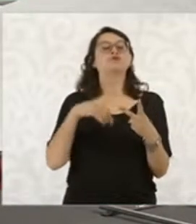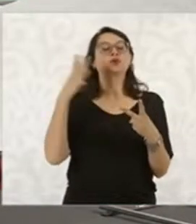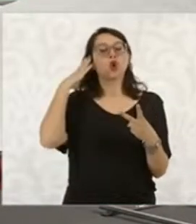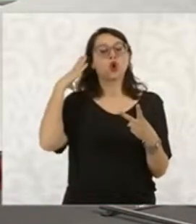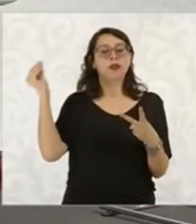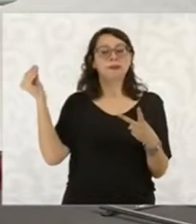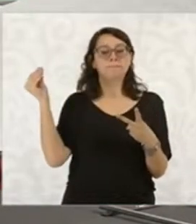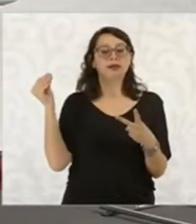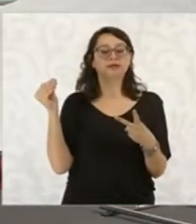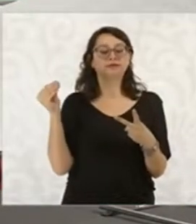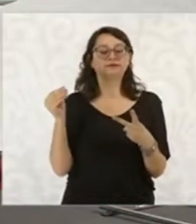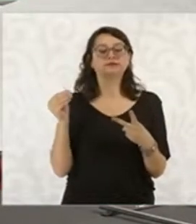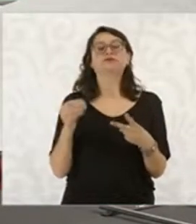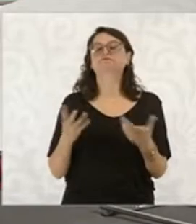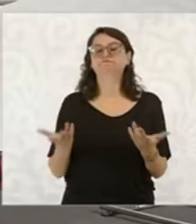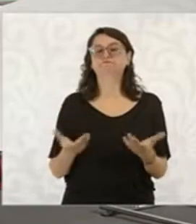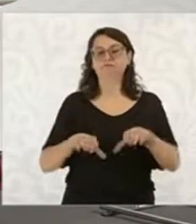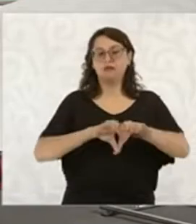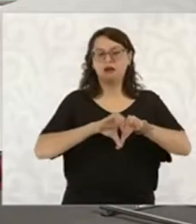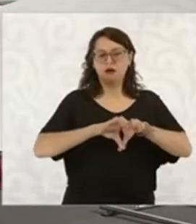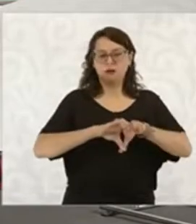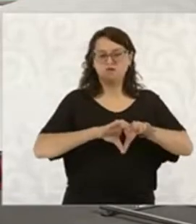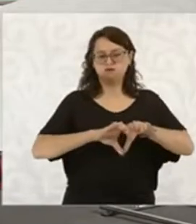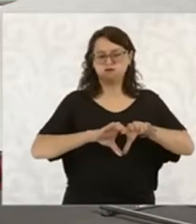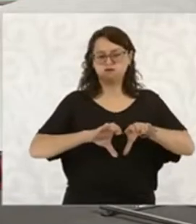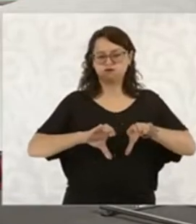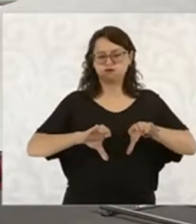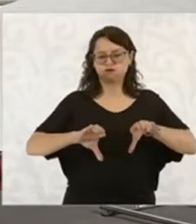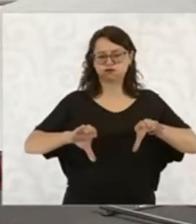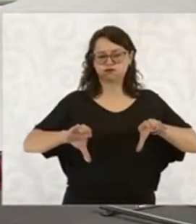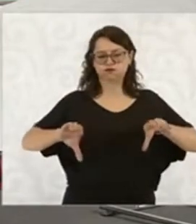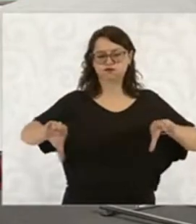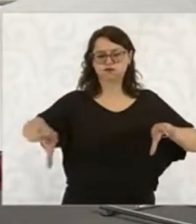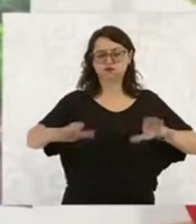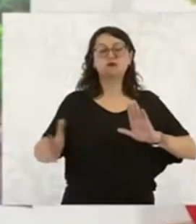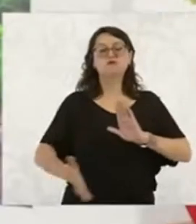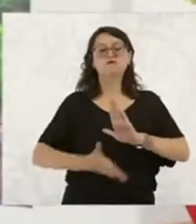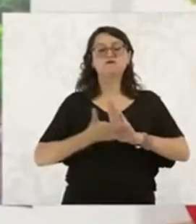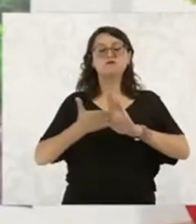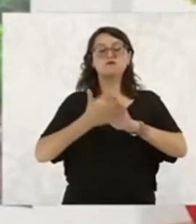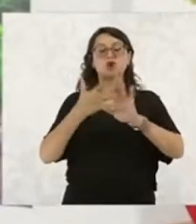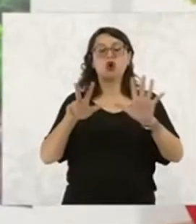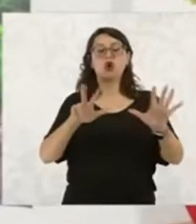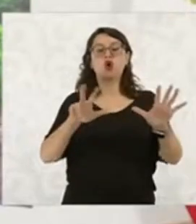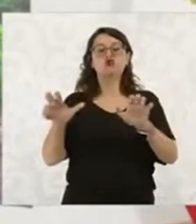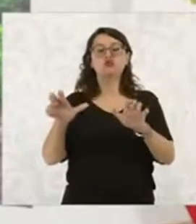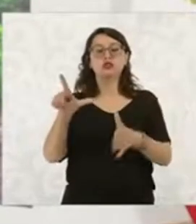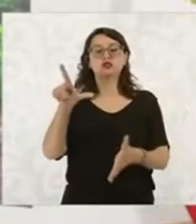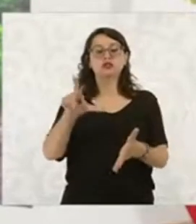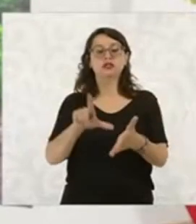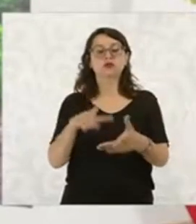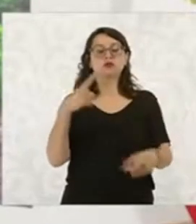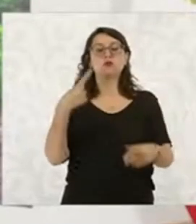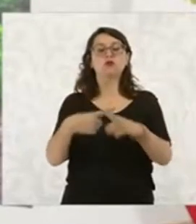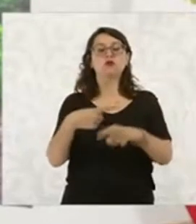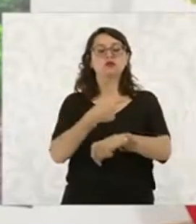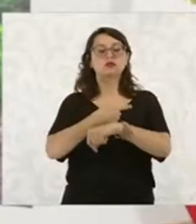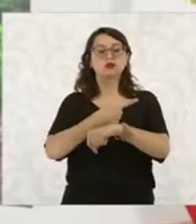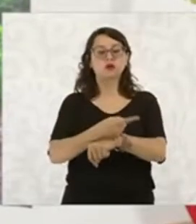Estamos construyendo un acueducto, ya iniciamos. Este acueducto permitirá conducir 800 litros por segundo en beneficio